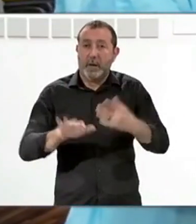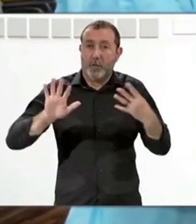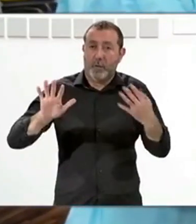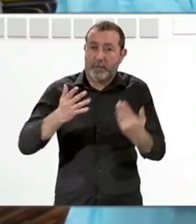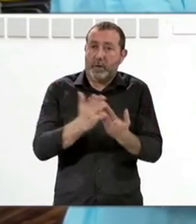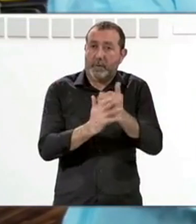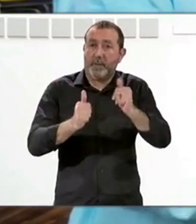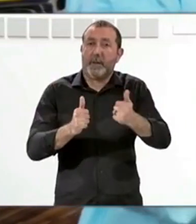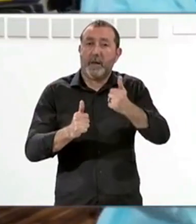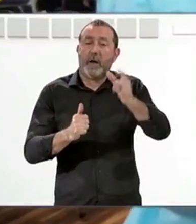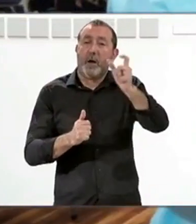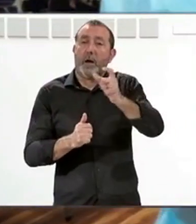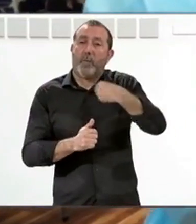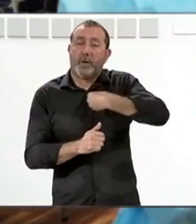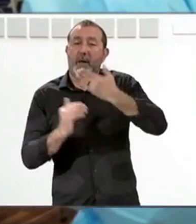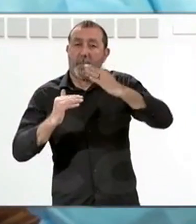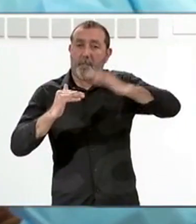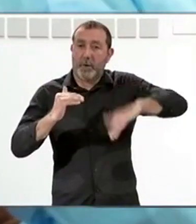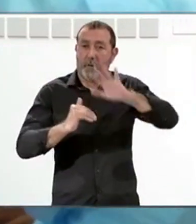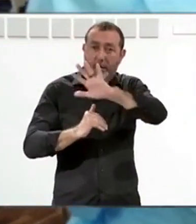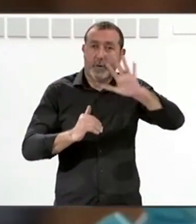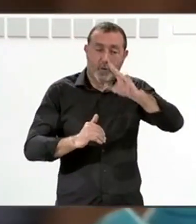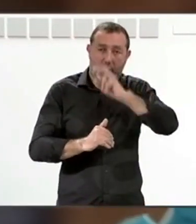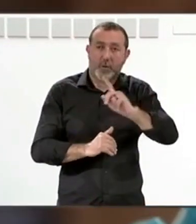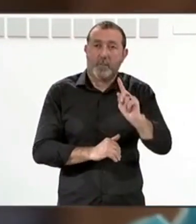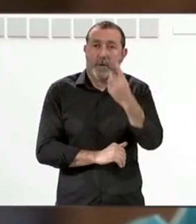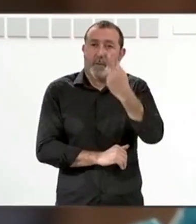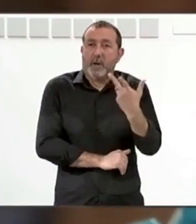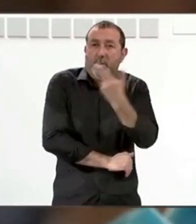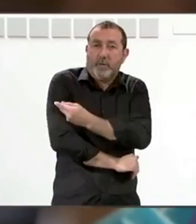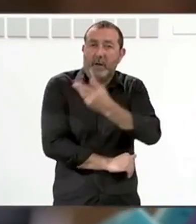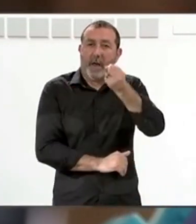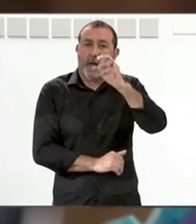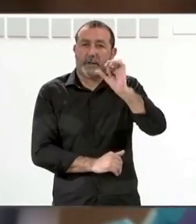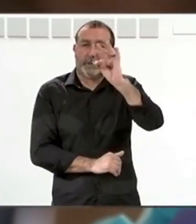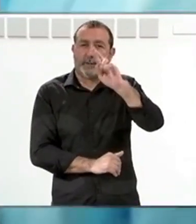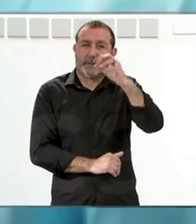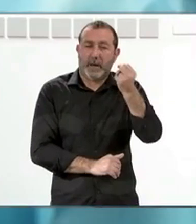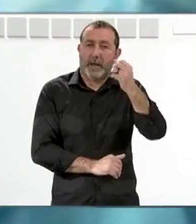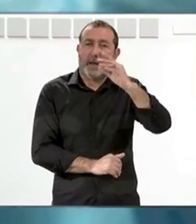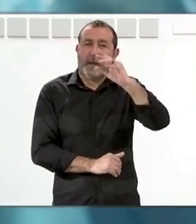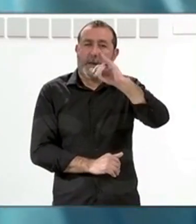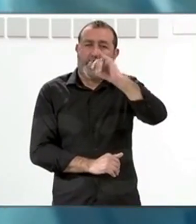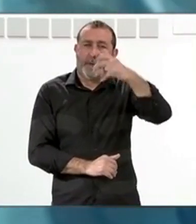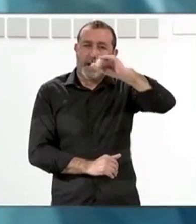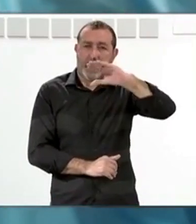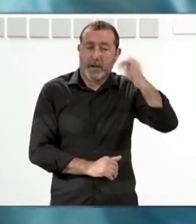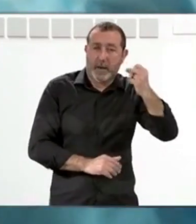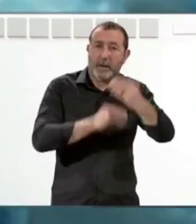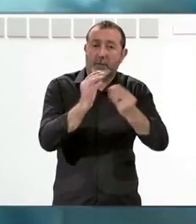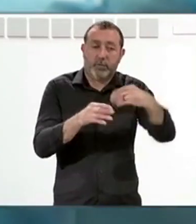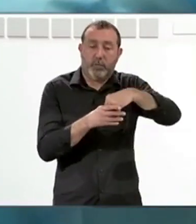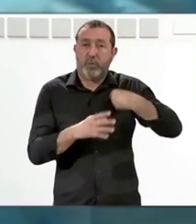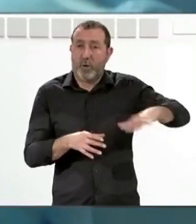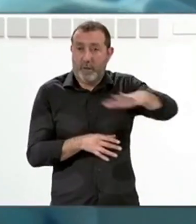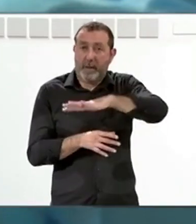los agentes menores de 55 años la primera dosis de AstraZeneca. Se ha previsto un dispositivo en las instalaciones